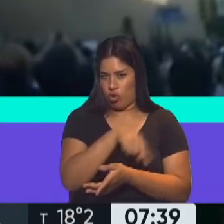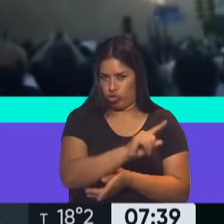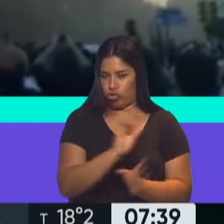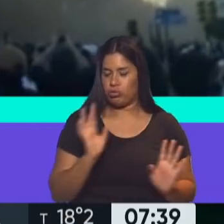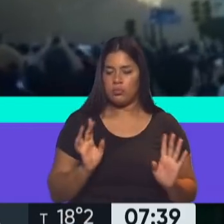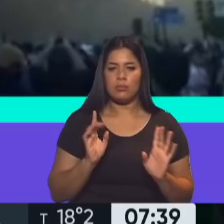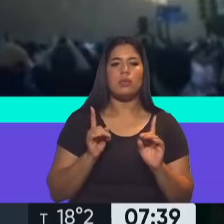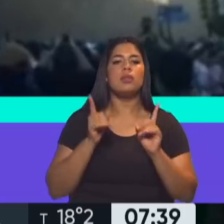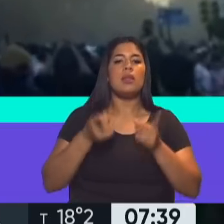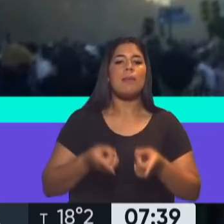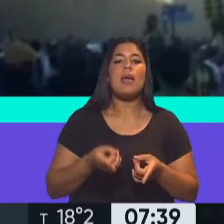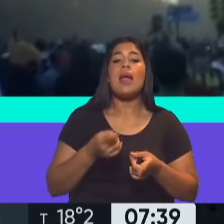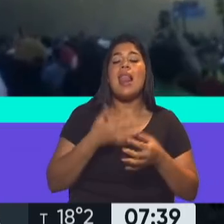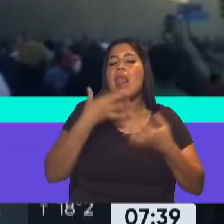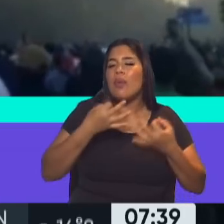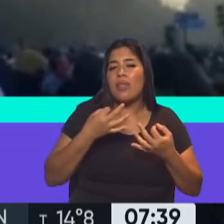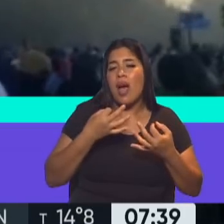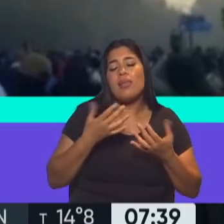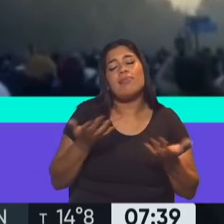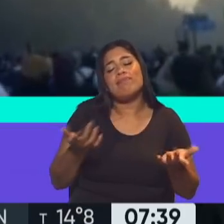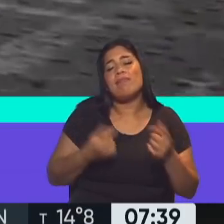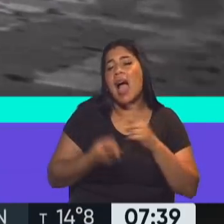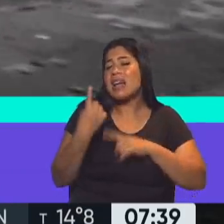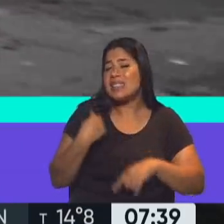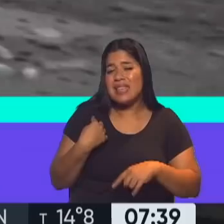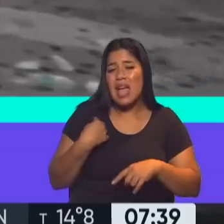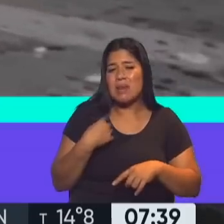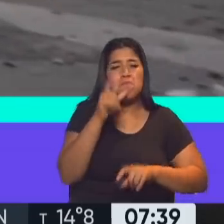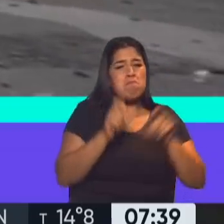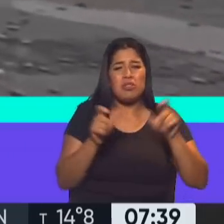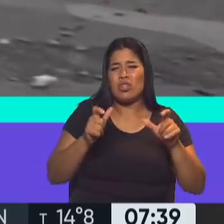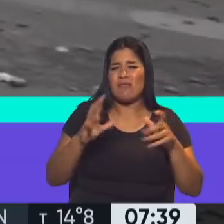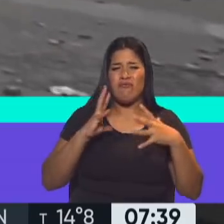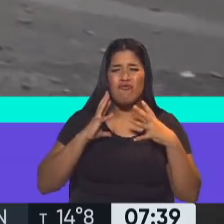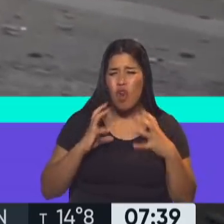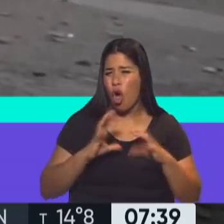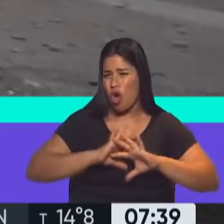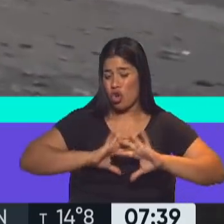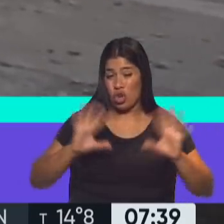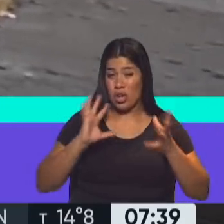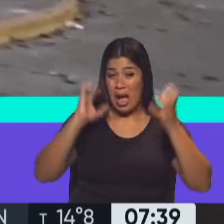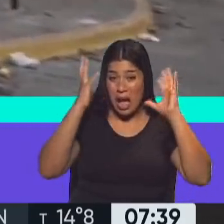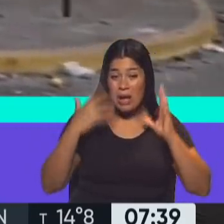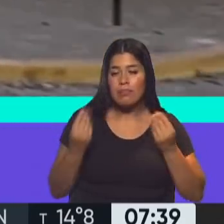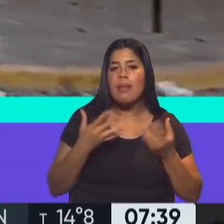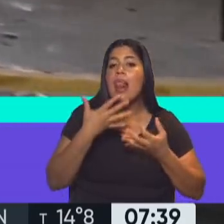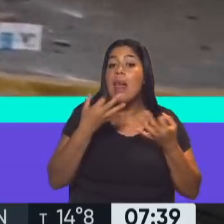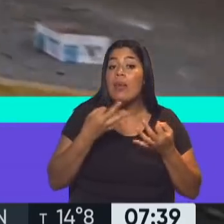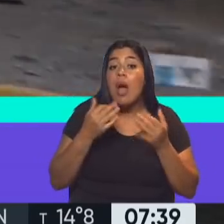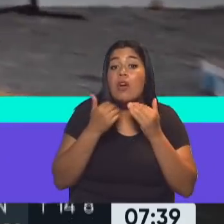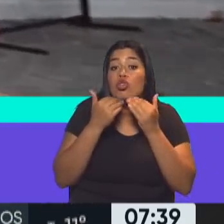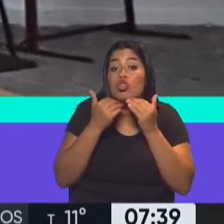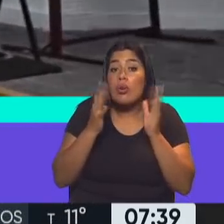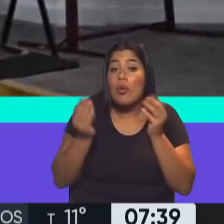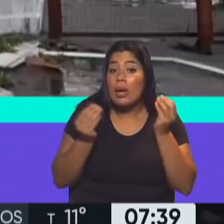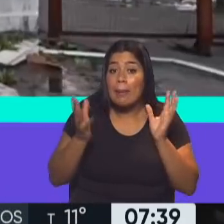digo, ayer había bronca en los barrios por la represión que había habido. No sabemos exactamente bien qué pasó ahí, pero de ninguna